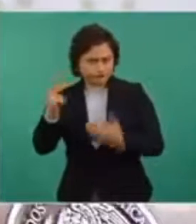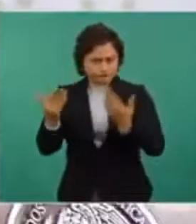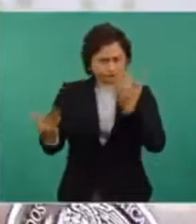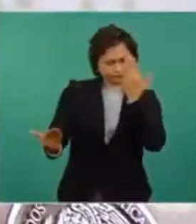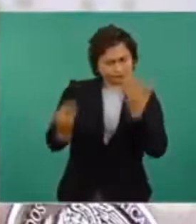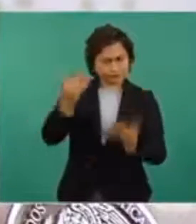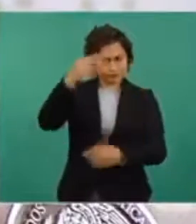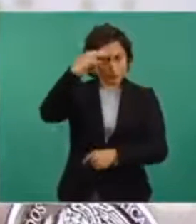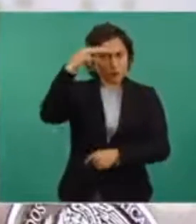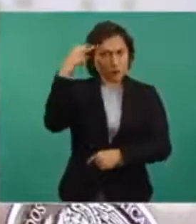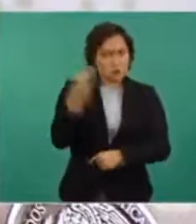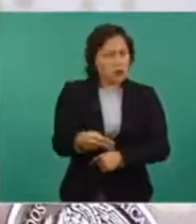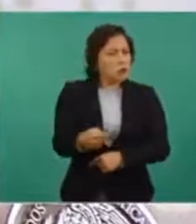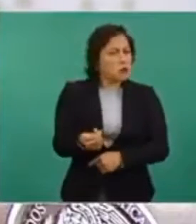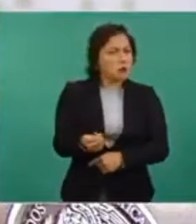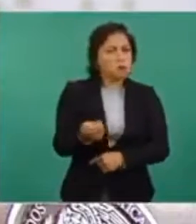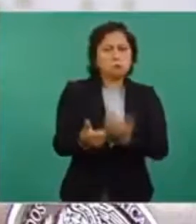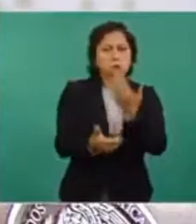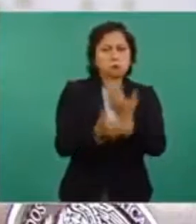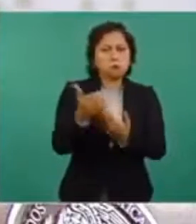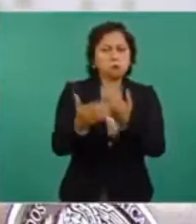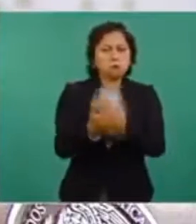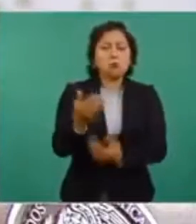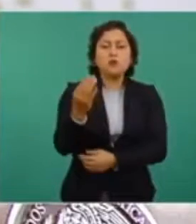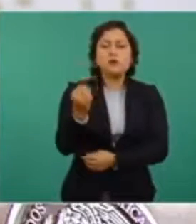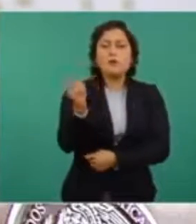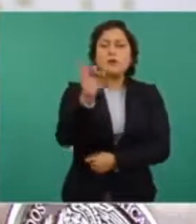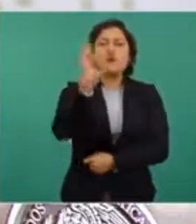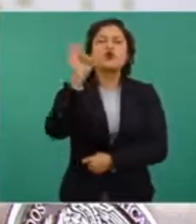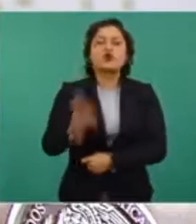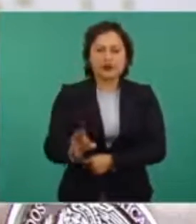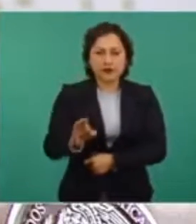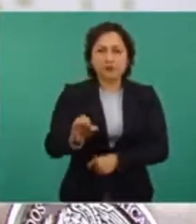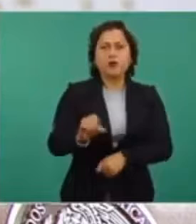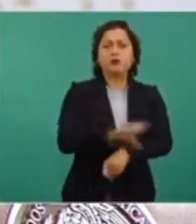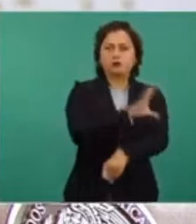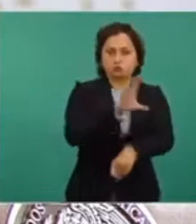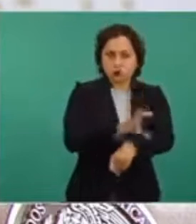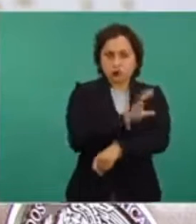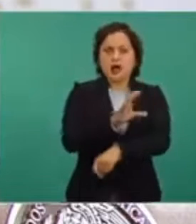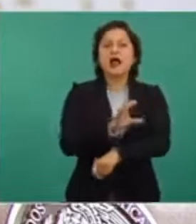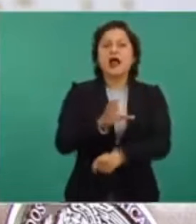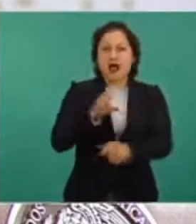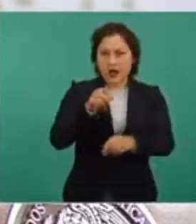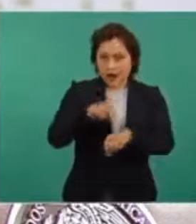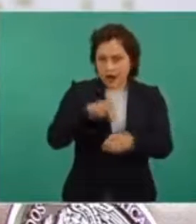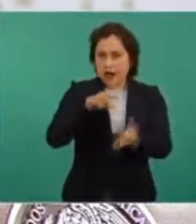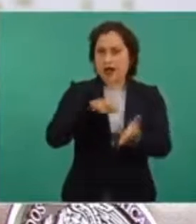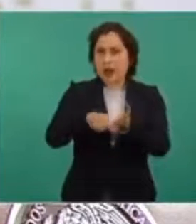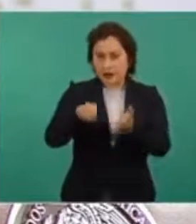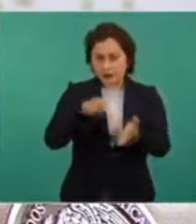solo produce 9% de su electricidad con carbón, China depende del